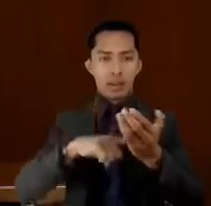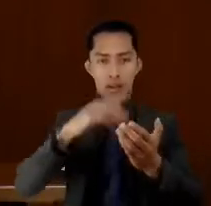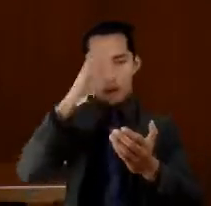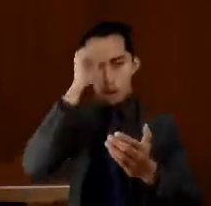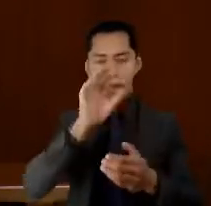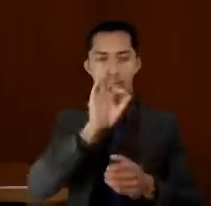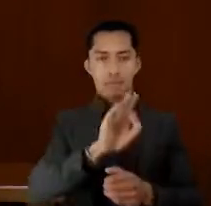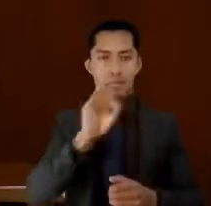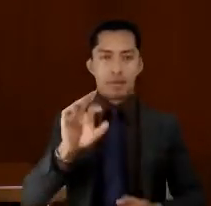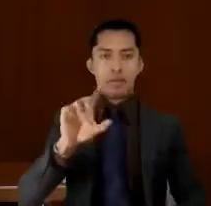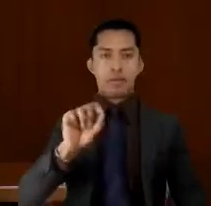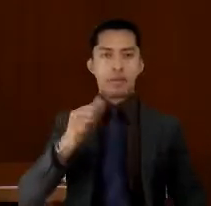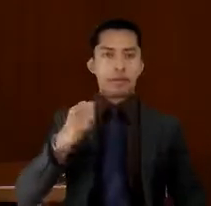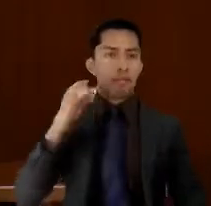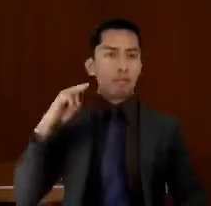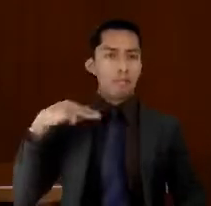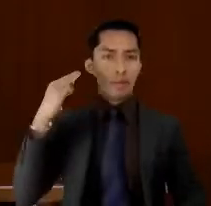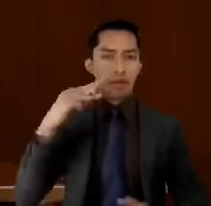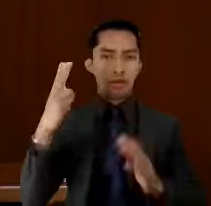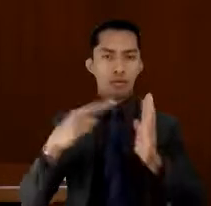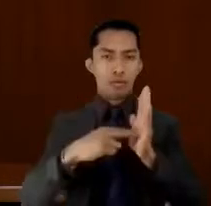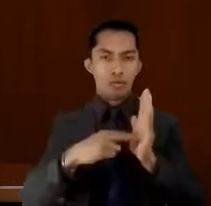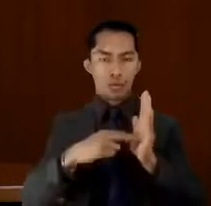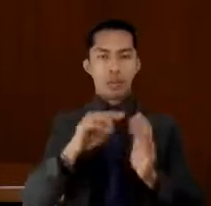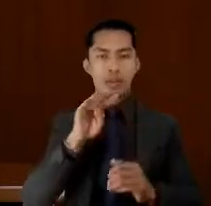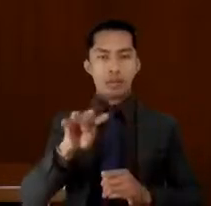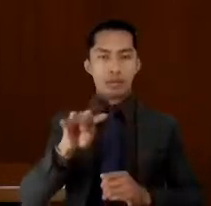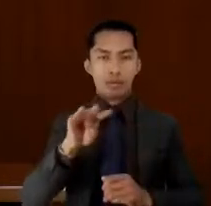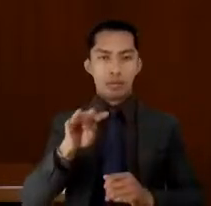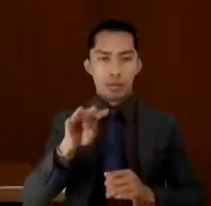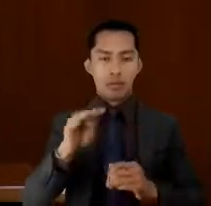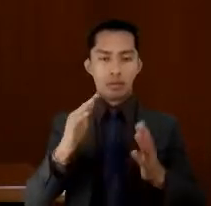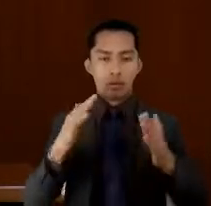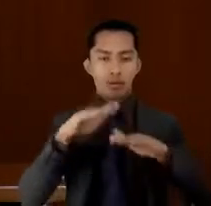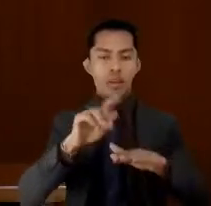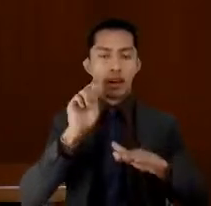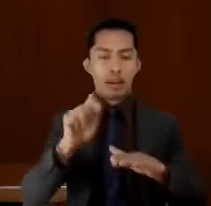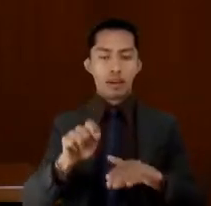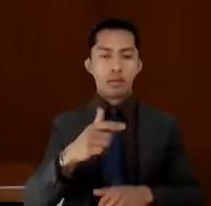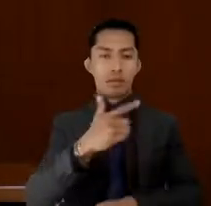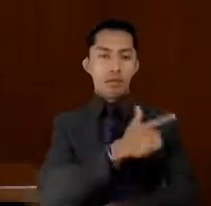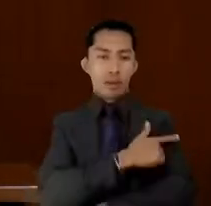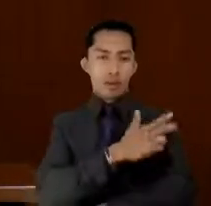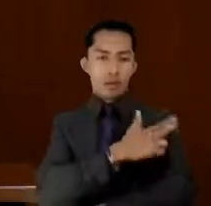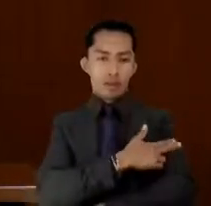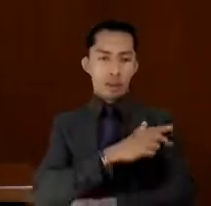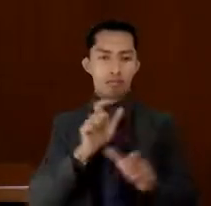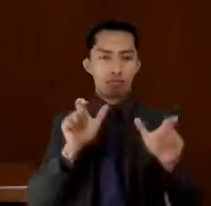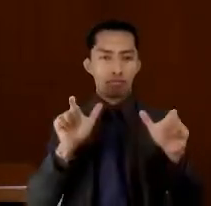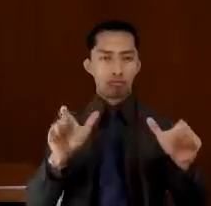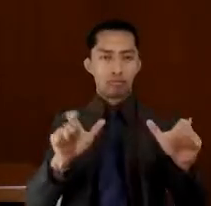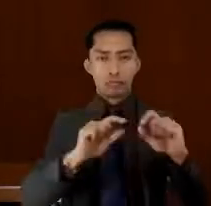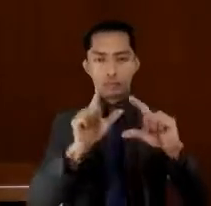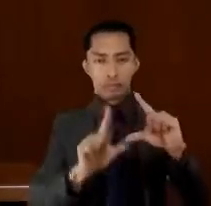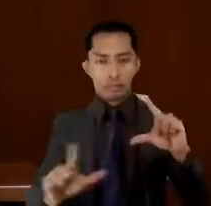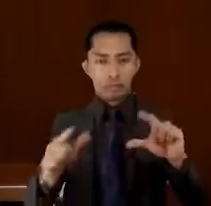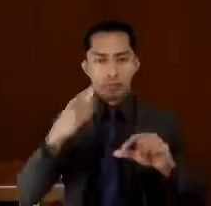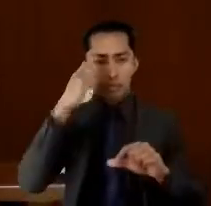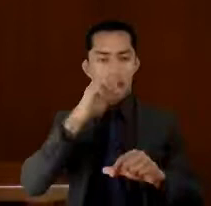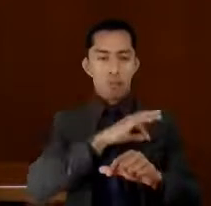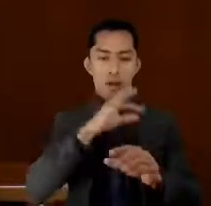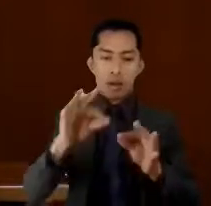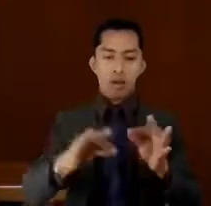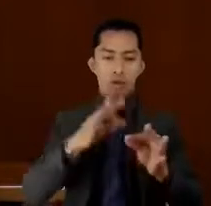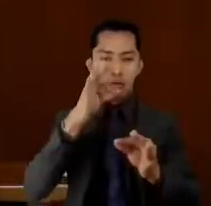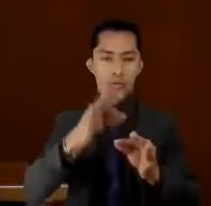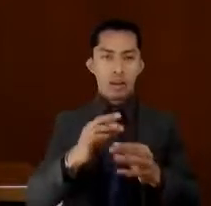fecha 26 de marzo del 2019 en materia de Guardia Nacional, al fin de dar cumplimiento a lo establecido